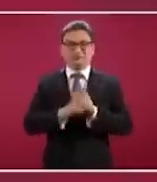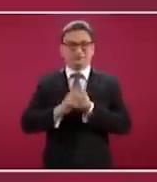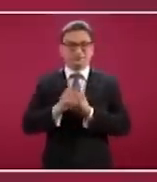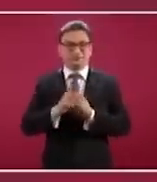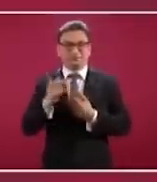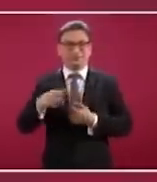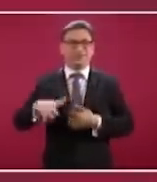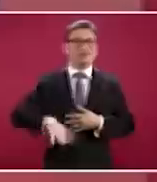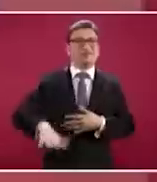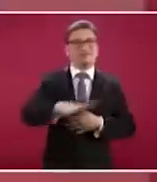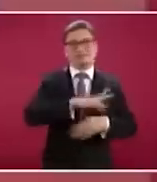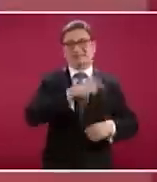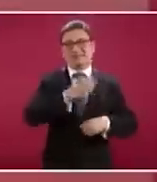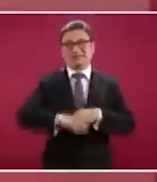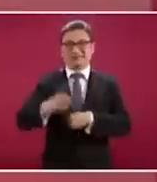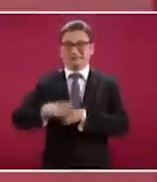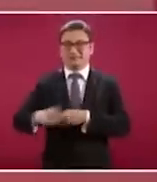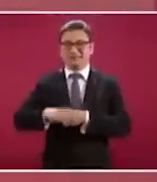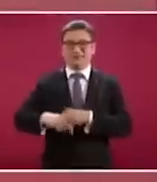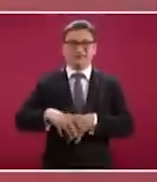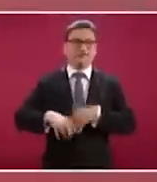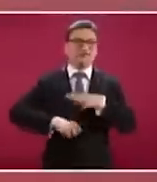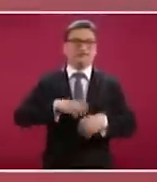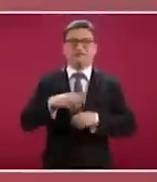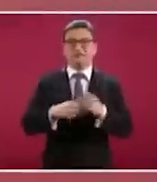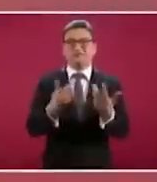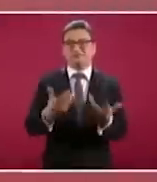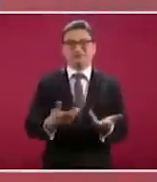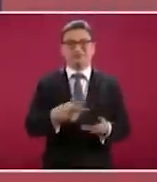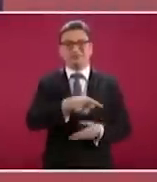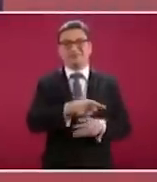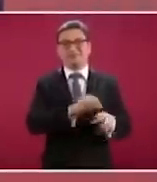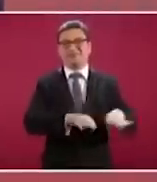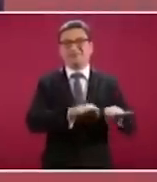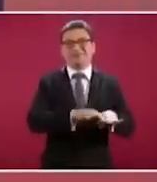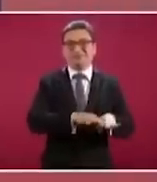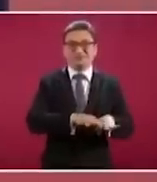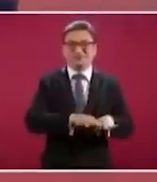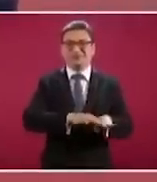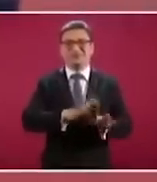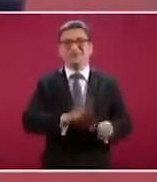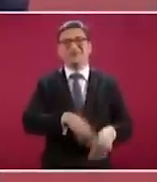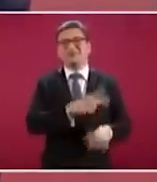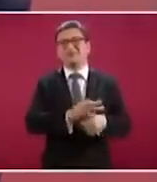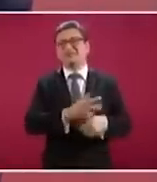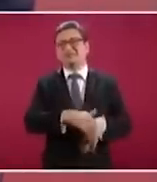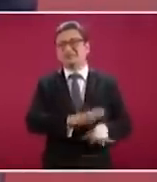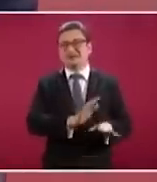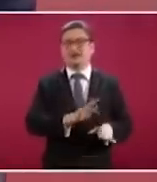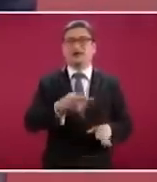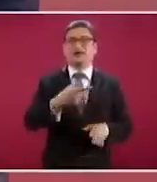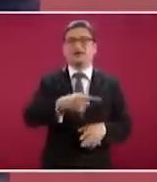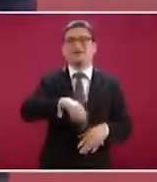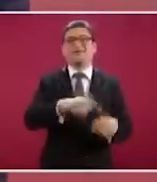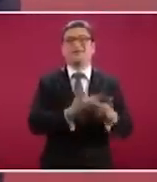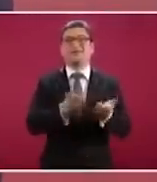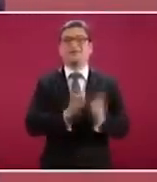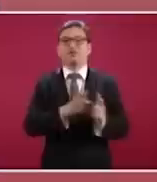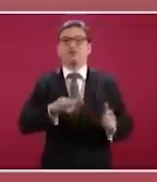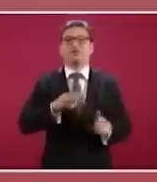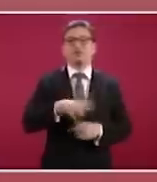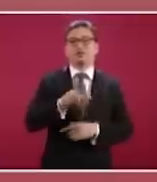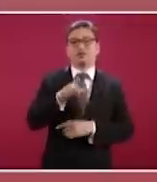y el daño que causó, pues era secundario. Se les llamó a ese grupo